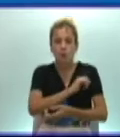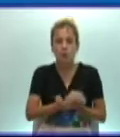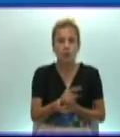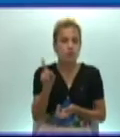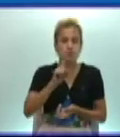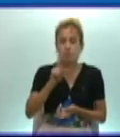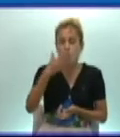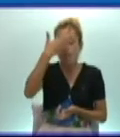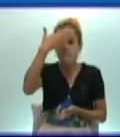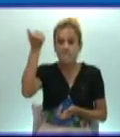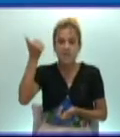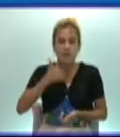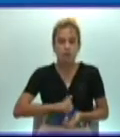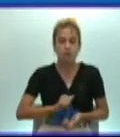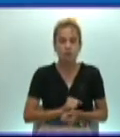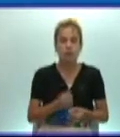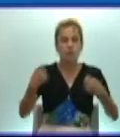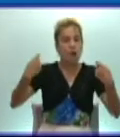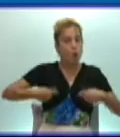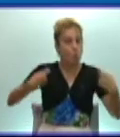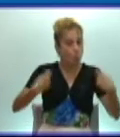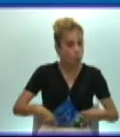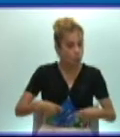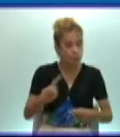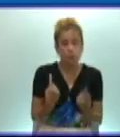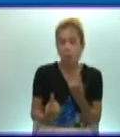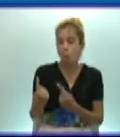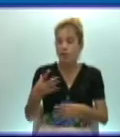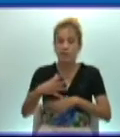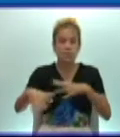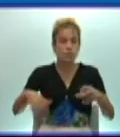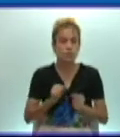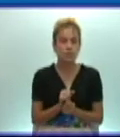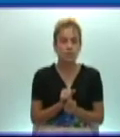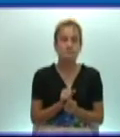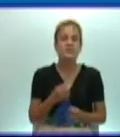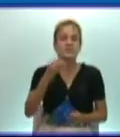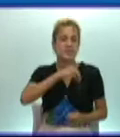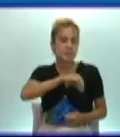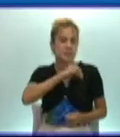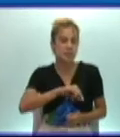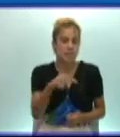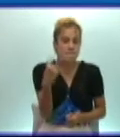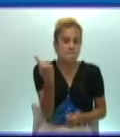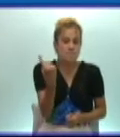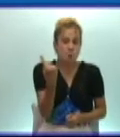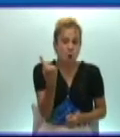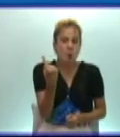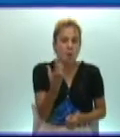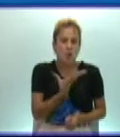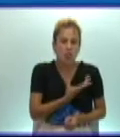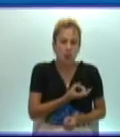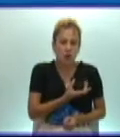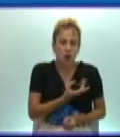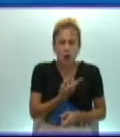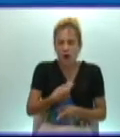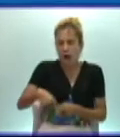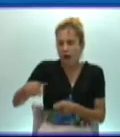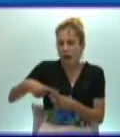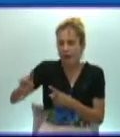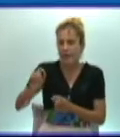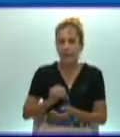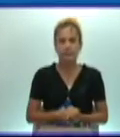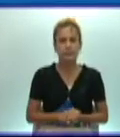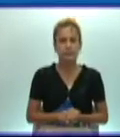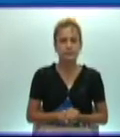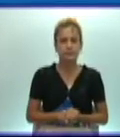ser justo ante cualquier situación, sentir como propio el dolor ajeno. Como este ya es